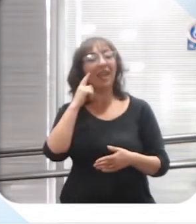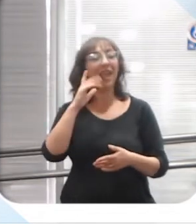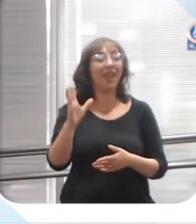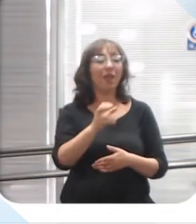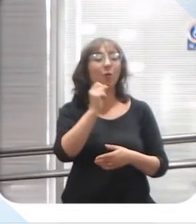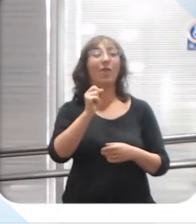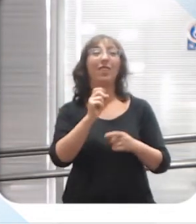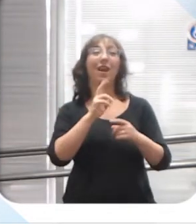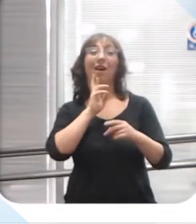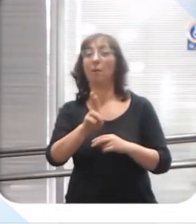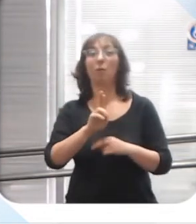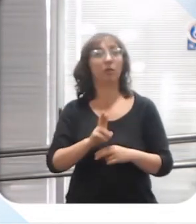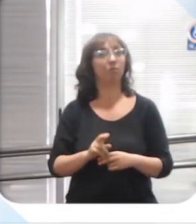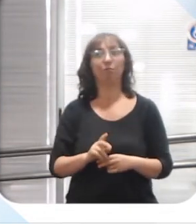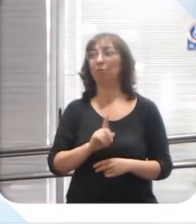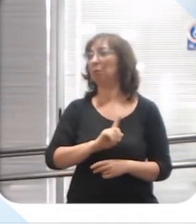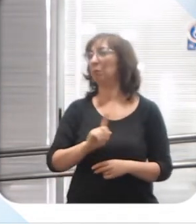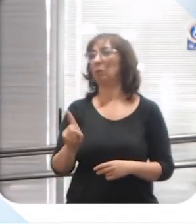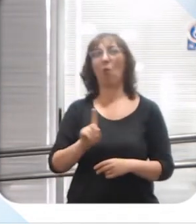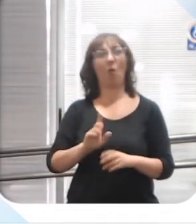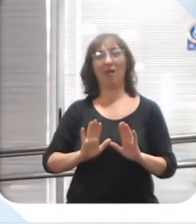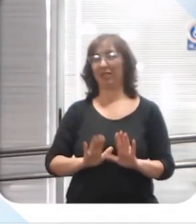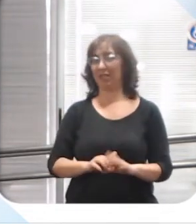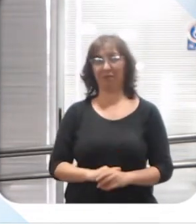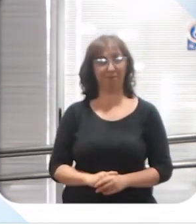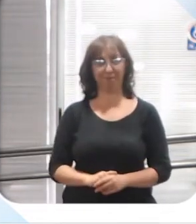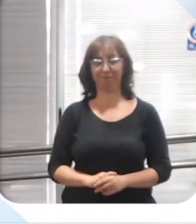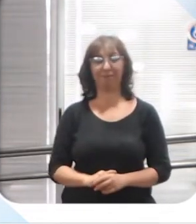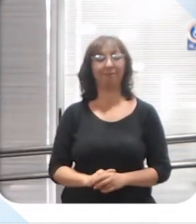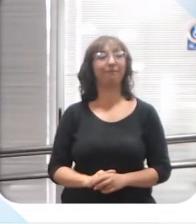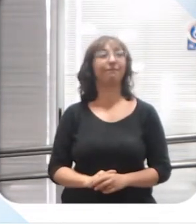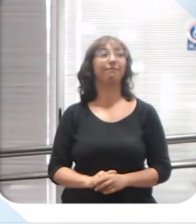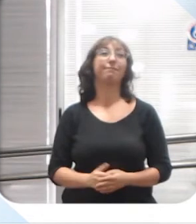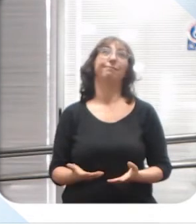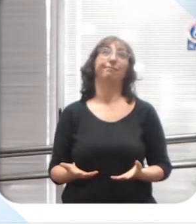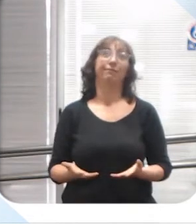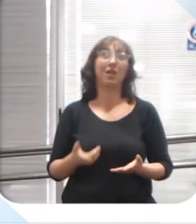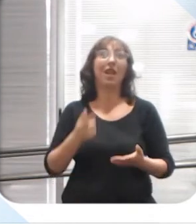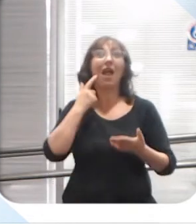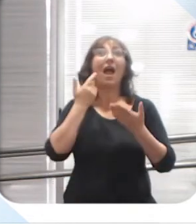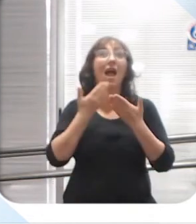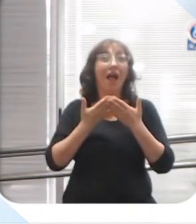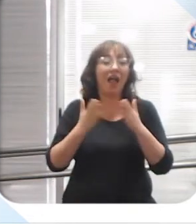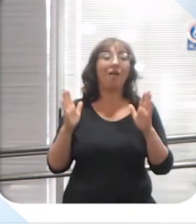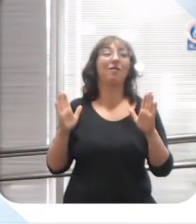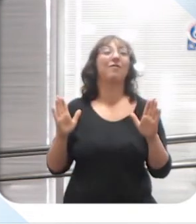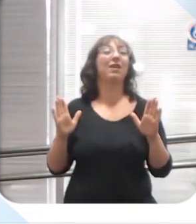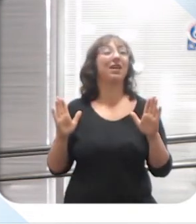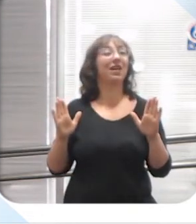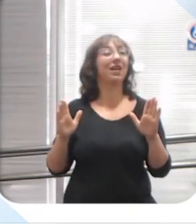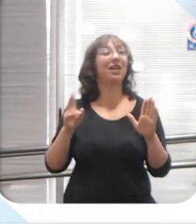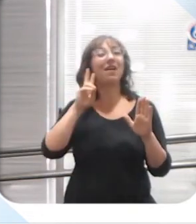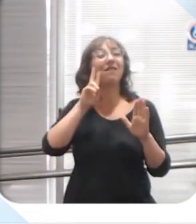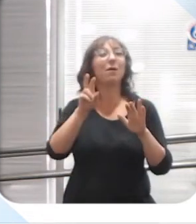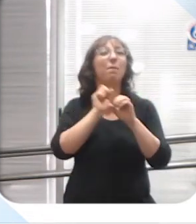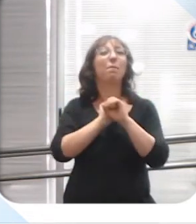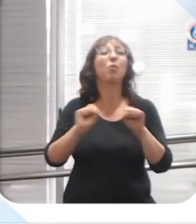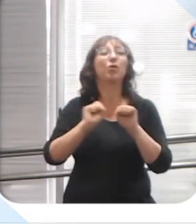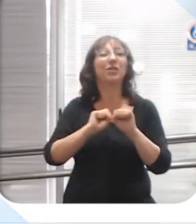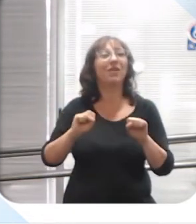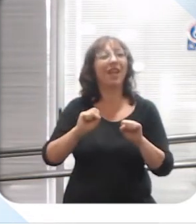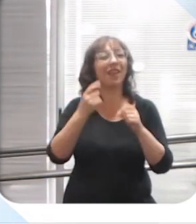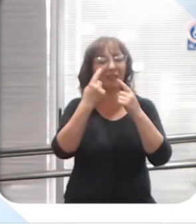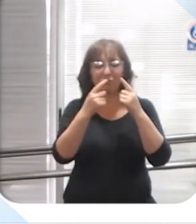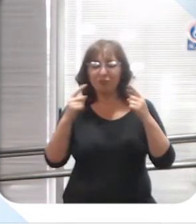encontrar algunas respuestas y no siempre es así, pero que abrir un poco el abanico, ver las posibilidades